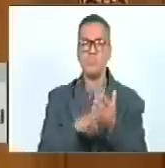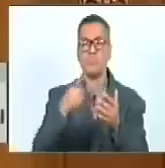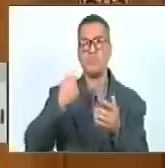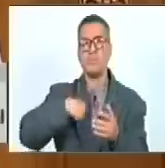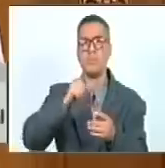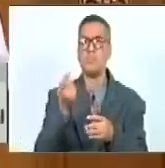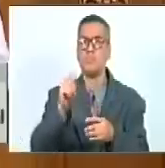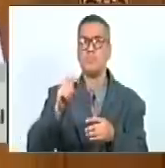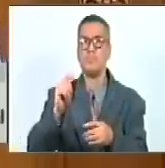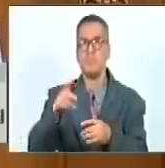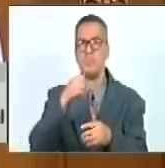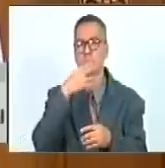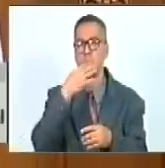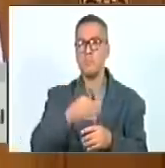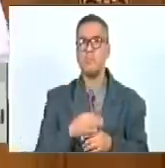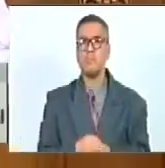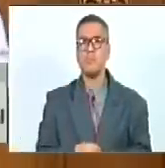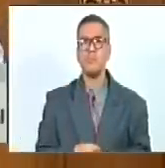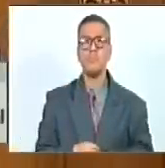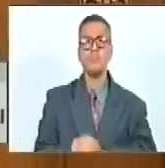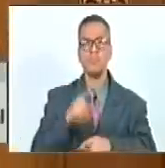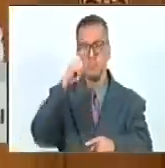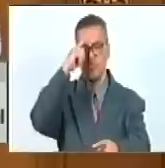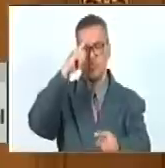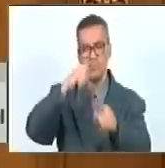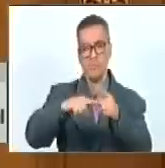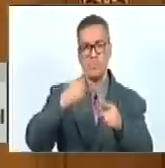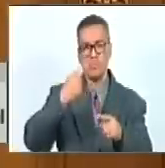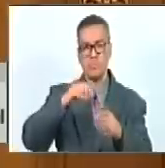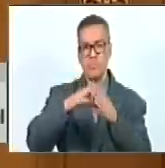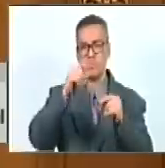tengamos mayor eficiencia en la meta que